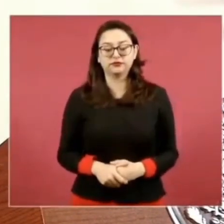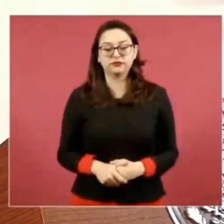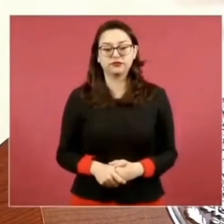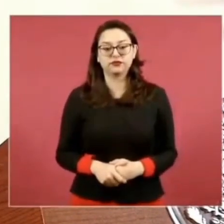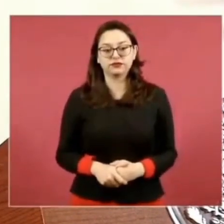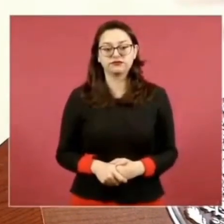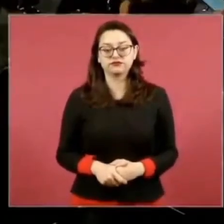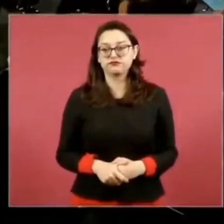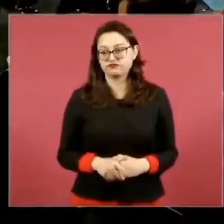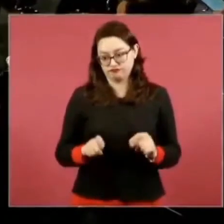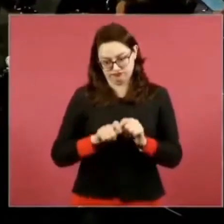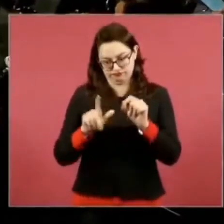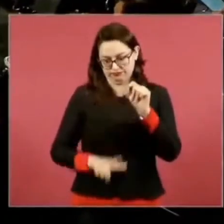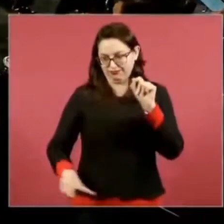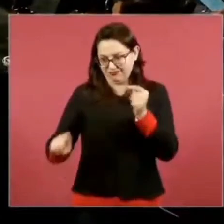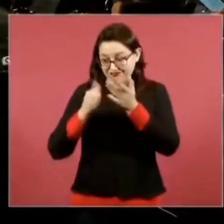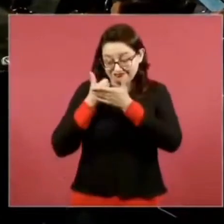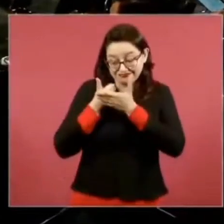y ayude al país.